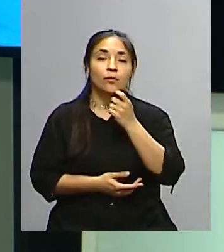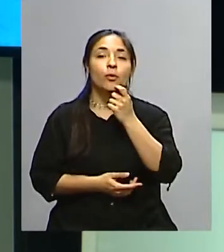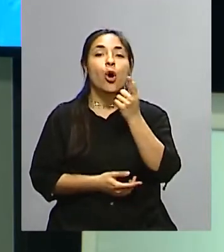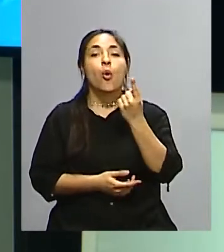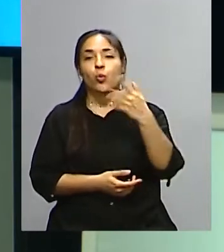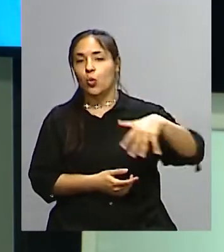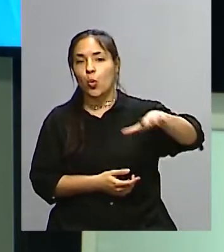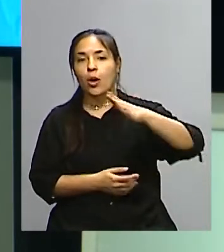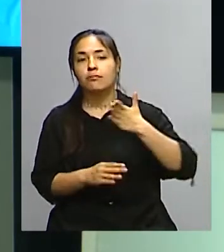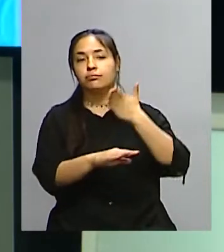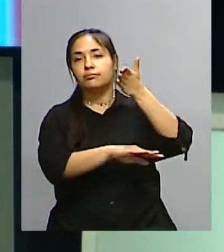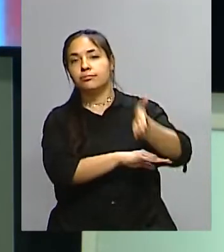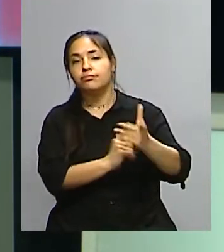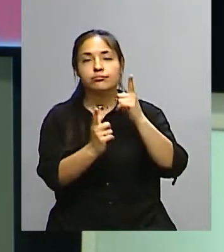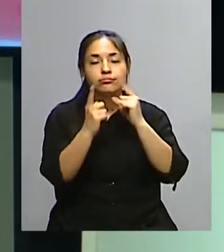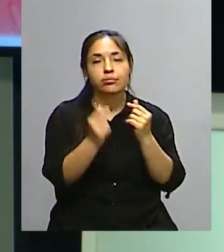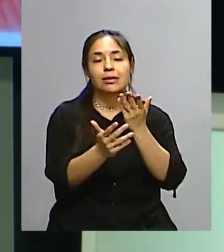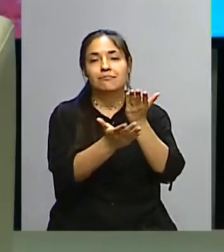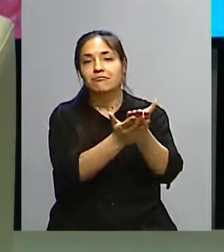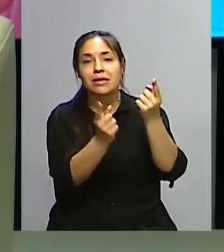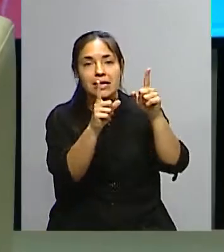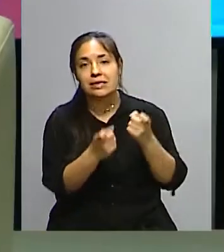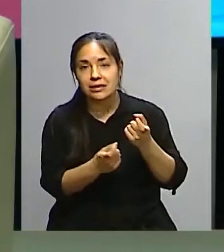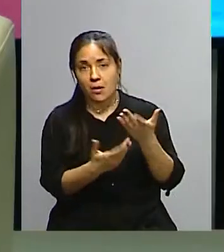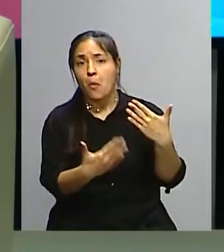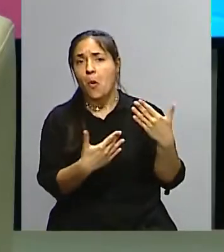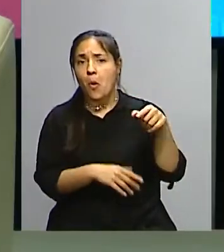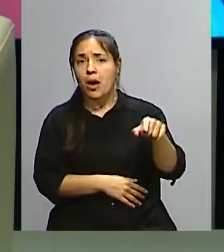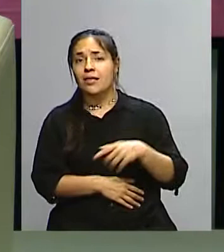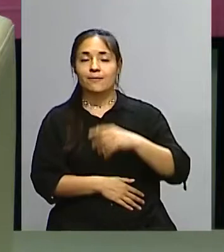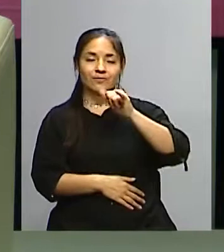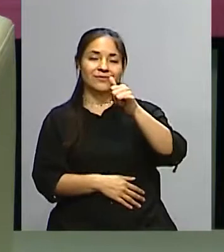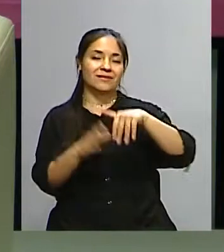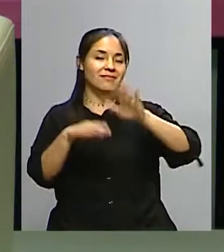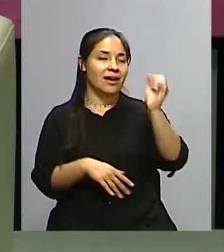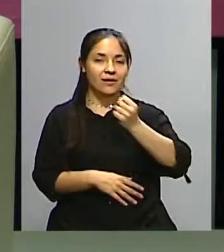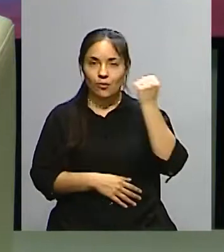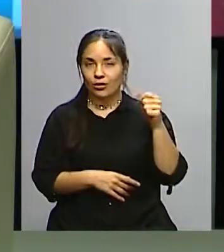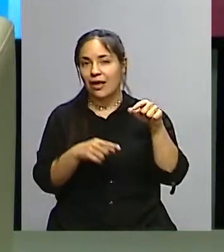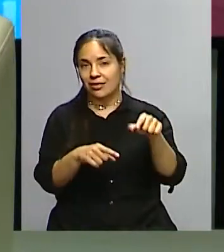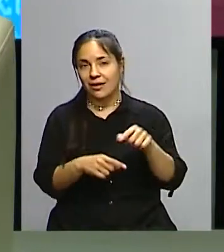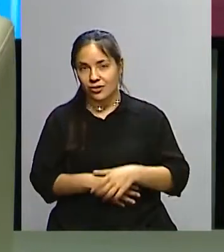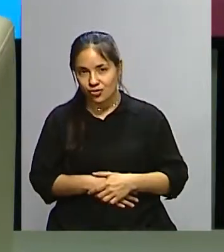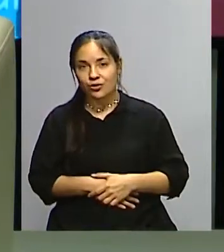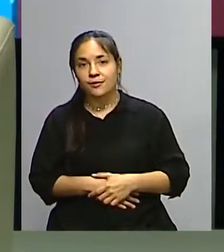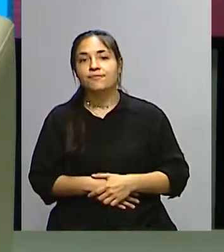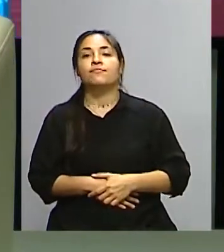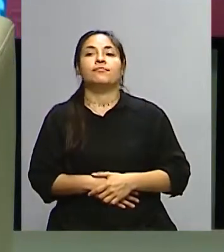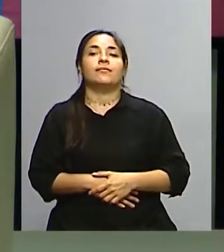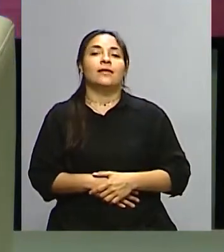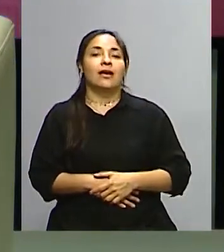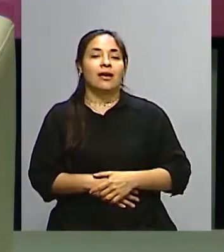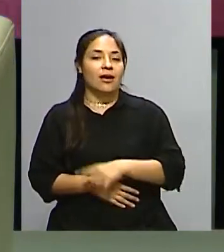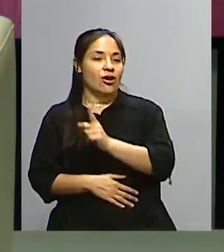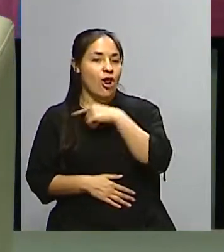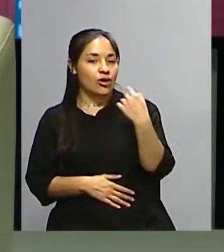para transmitir de pronto una necesidad, lo pueden hacer. Sí. Eso es lo más importante, me parece, ¿no? Que no los avasallemos o